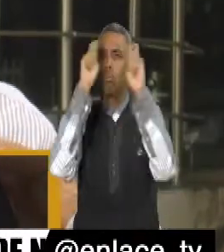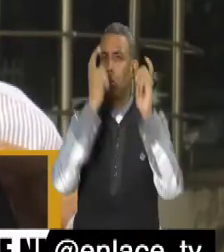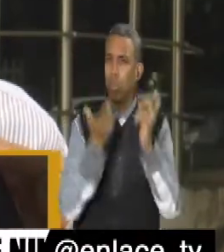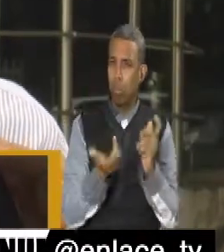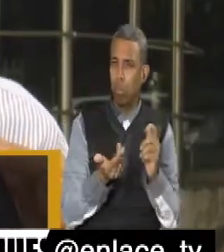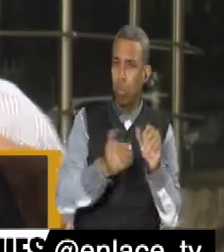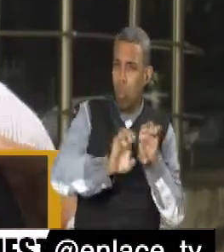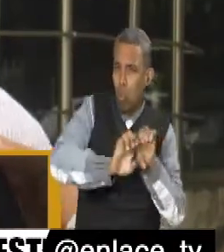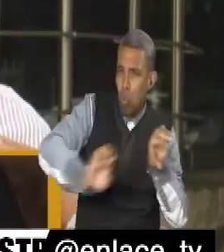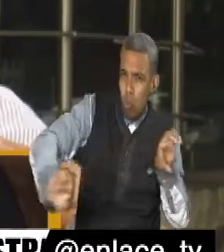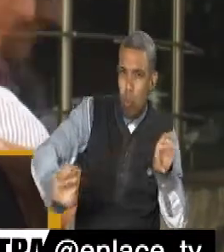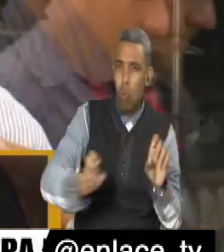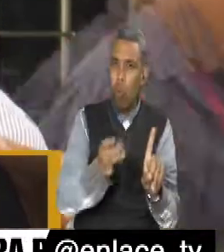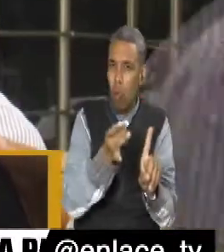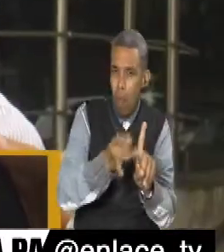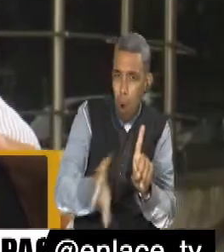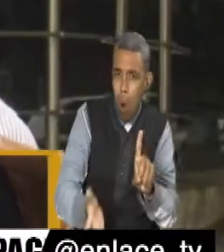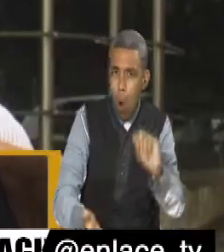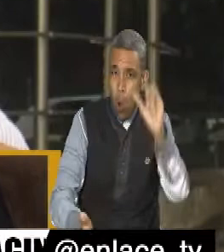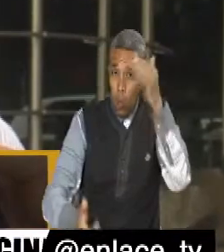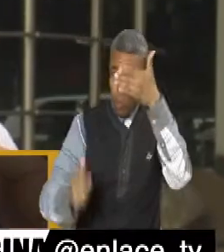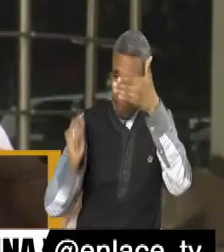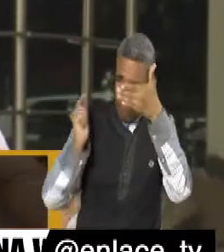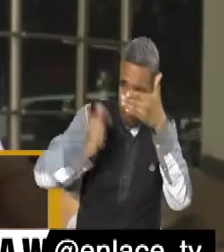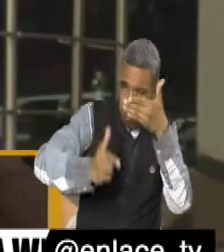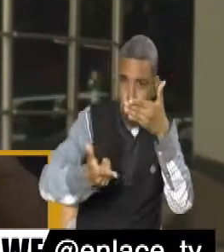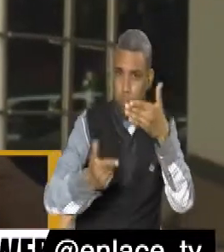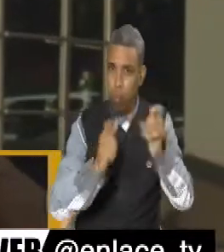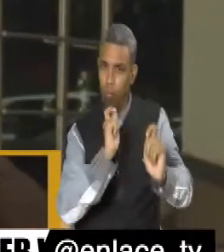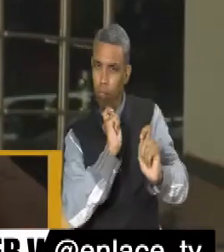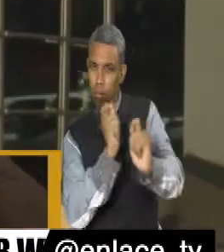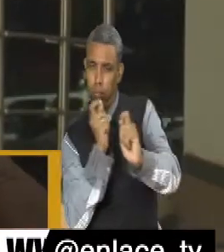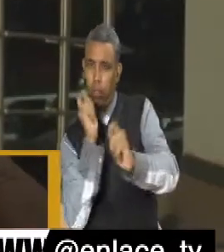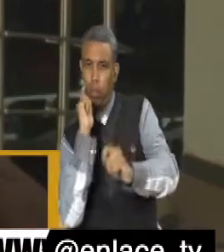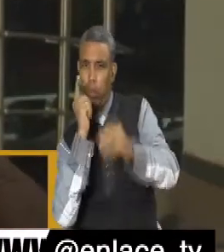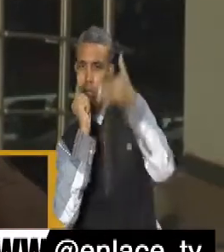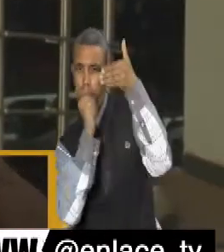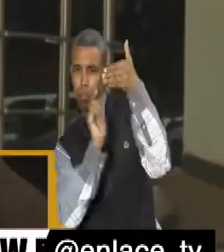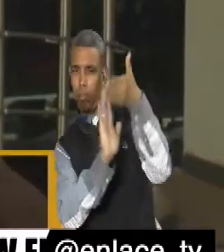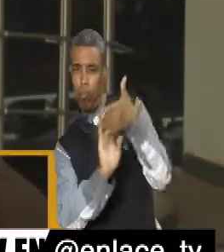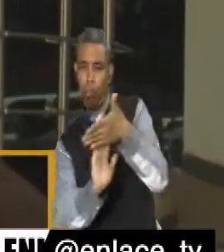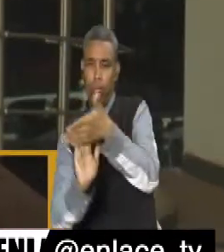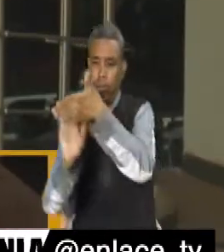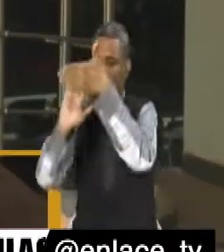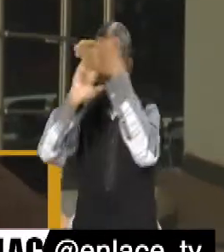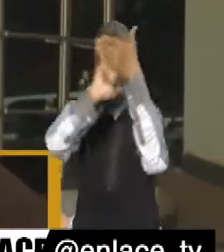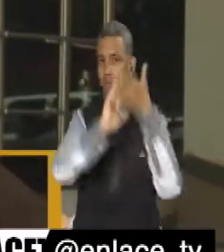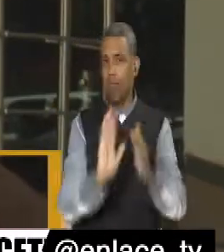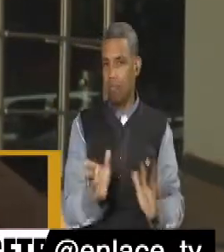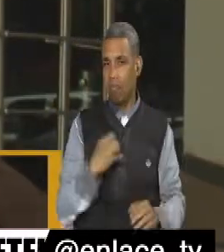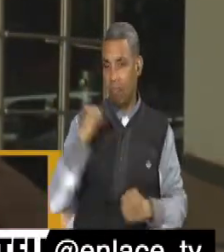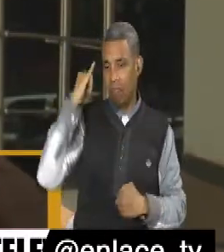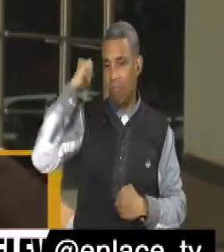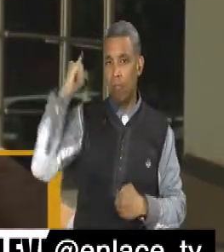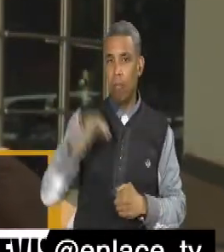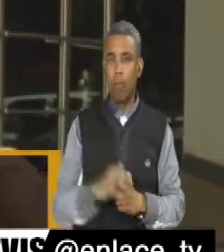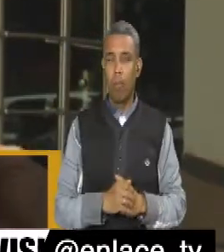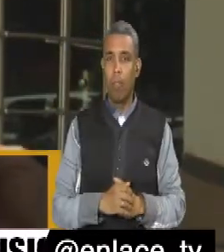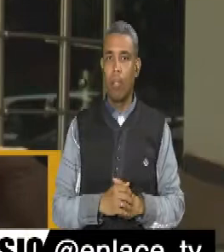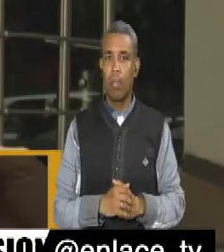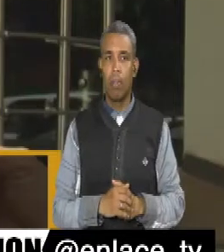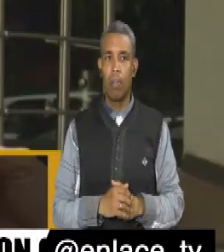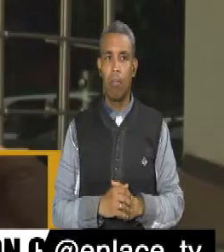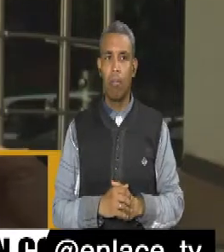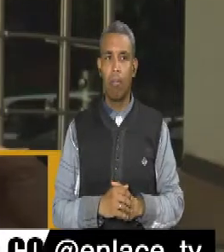eso. Y esta vez se me asignó a mí esa obra de arte. Me entregaron lo que fue un radiador